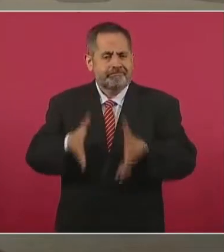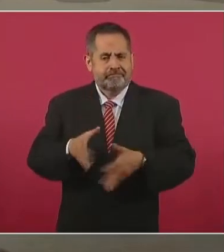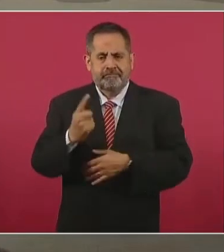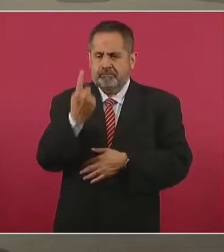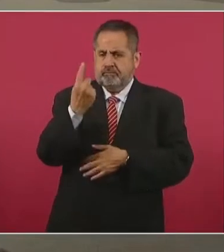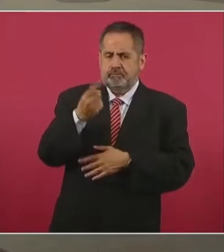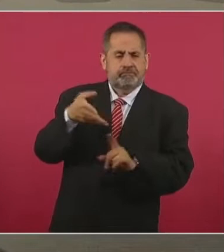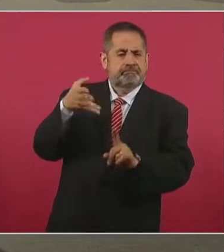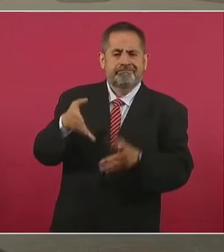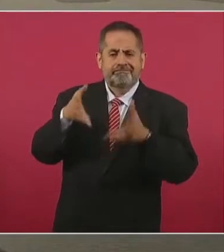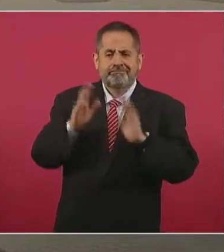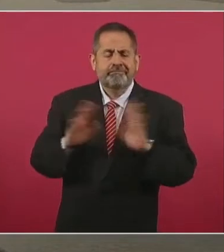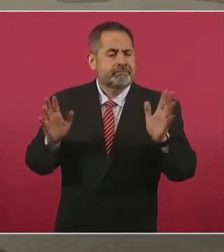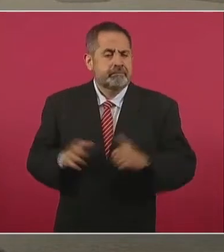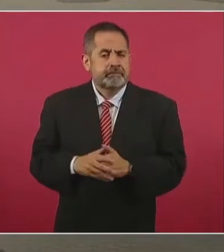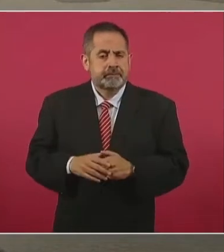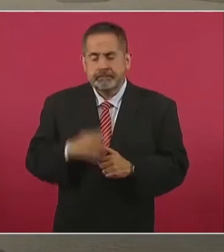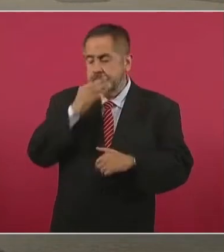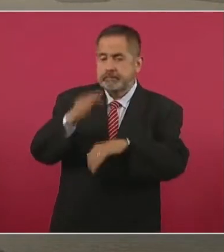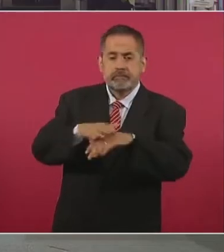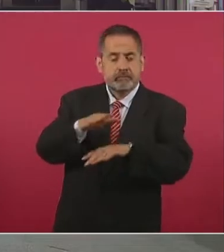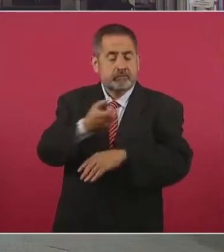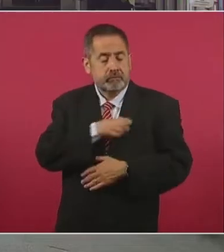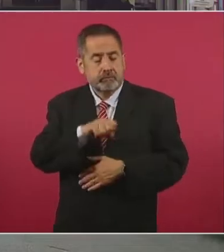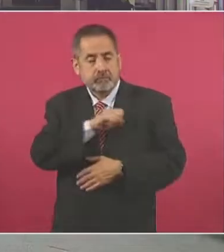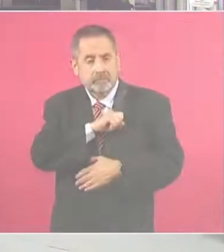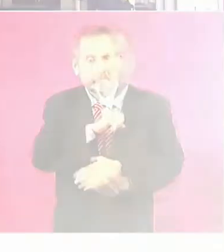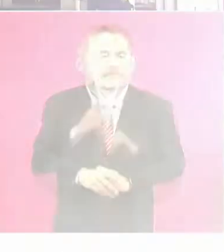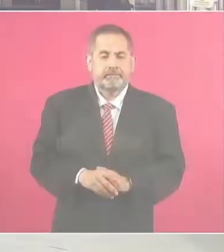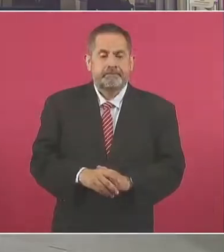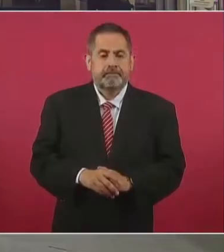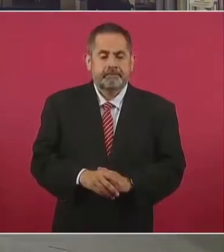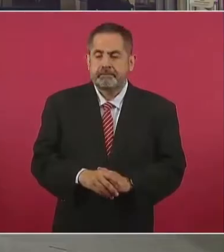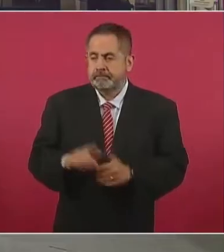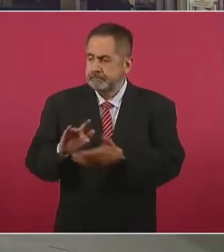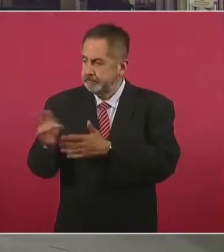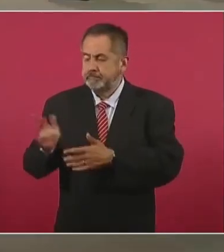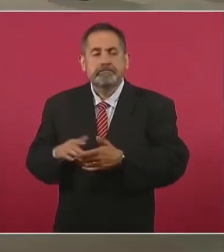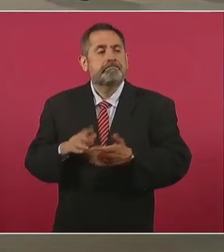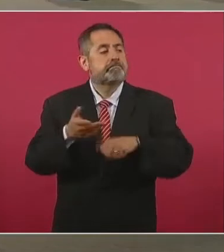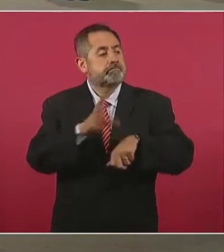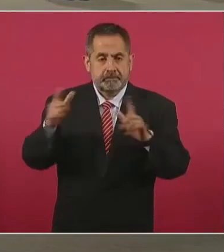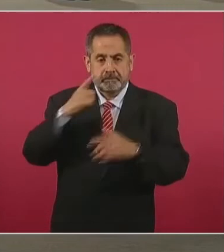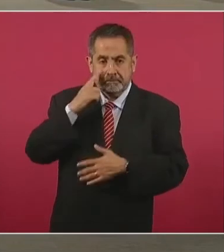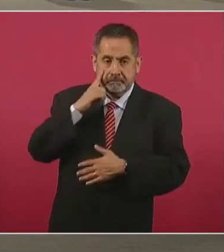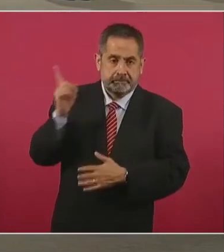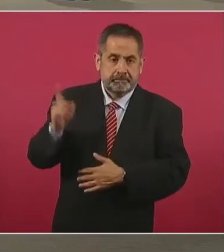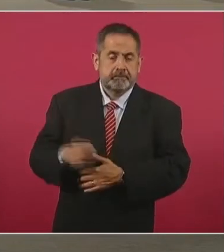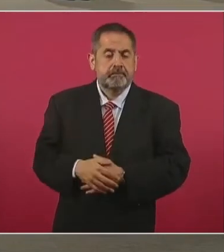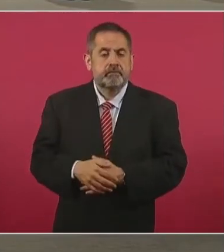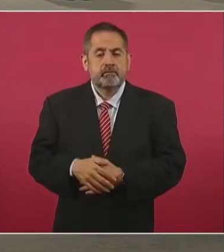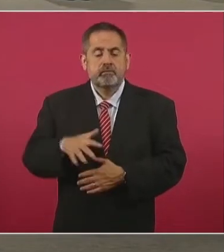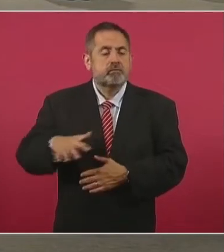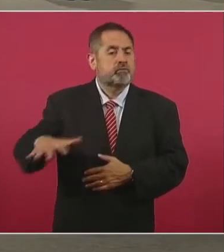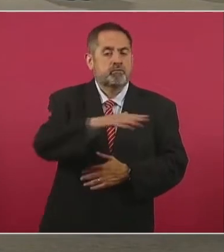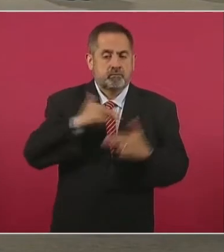las cuestiones de salud, pues voy a darle el uso de la voz al doctor. Gracias. Con su permiso, señor presidente, los humanos